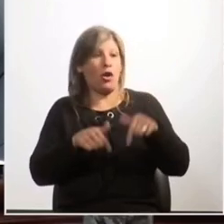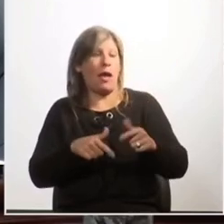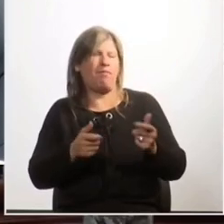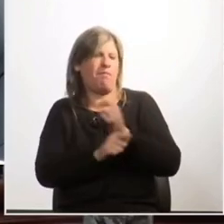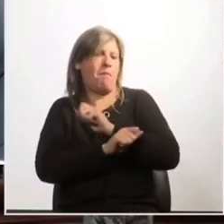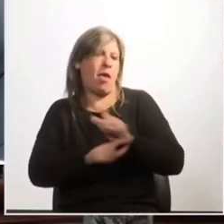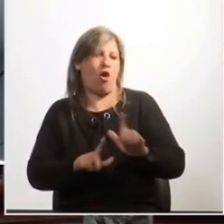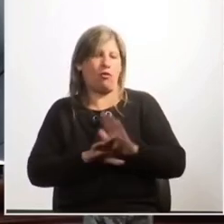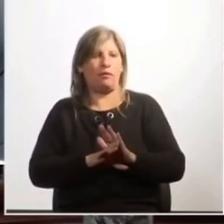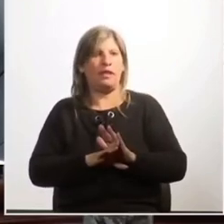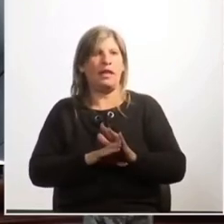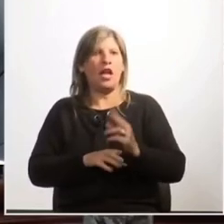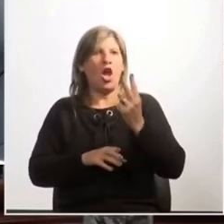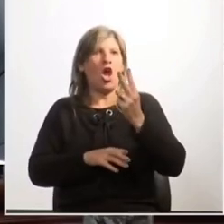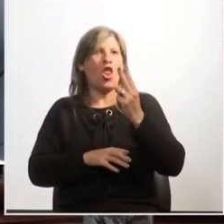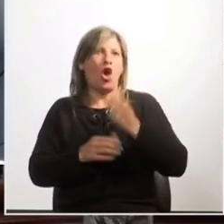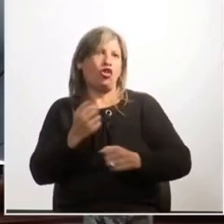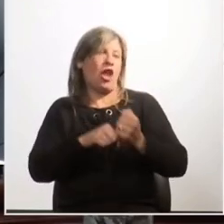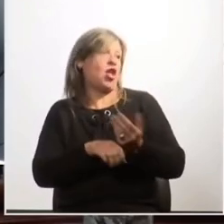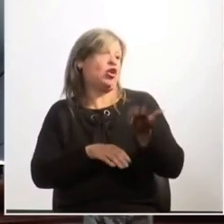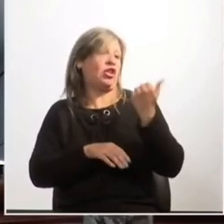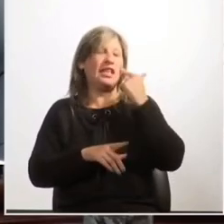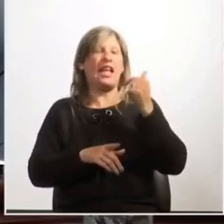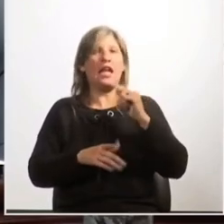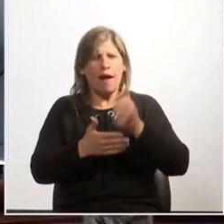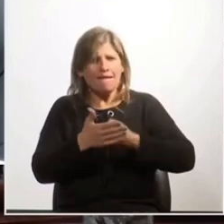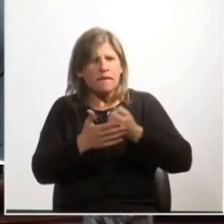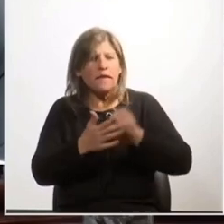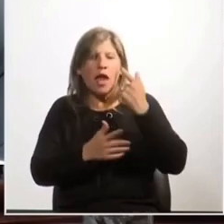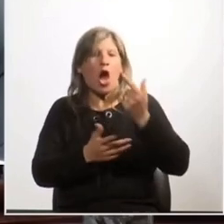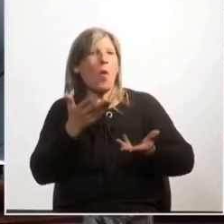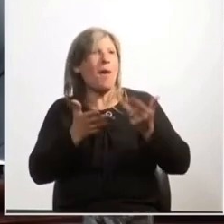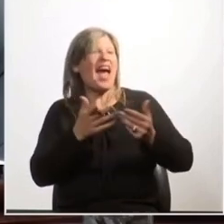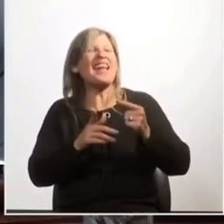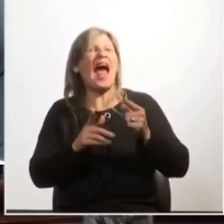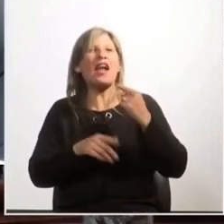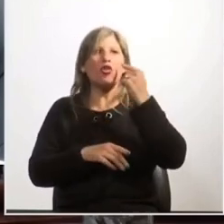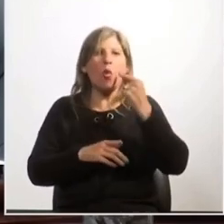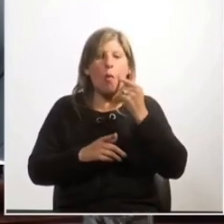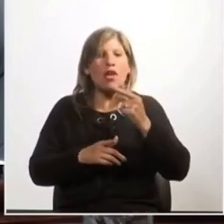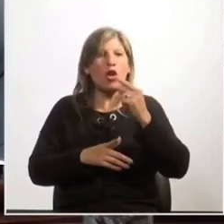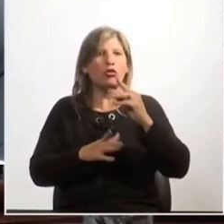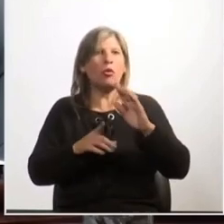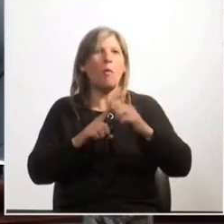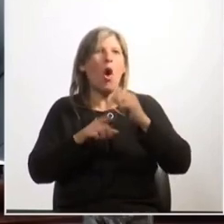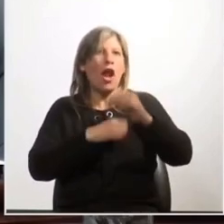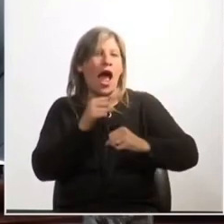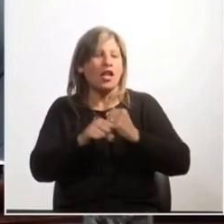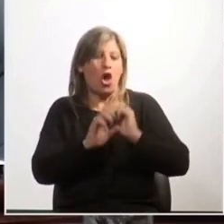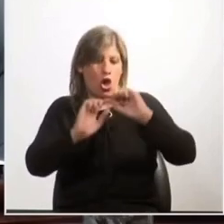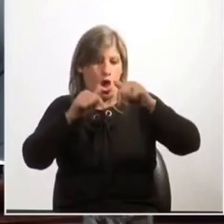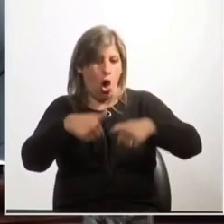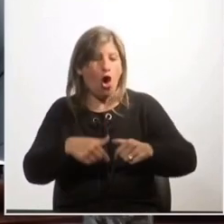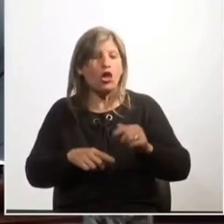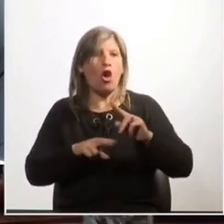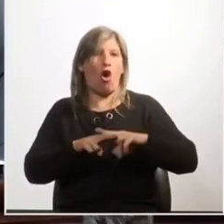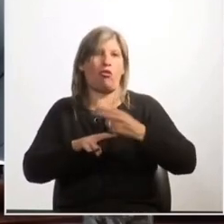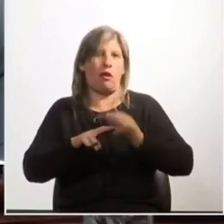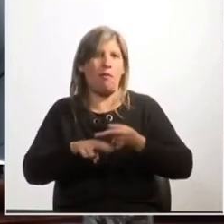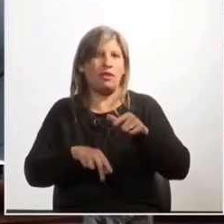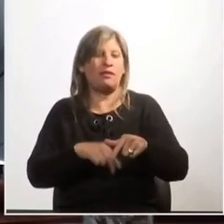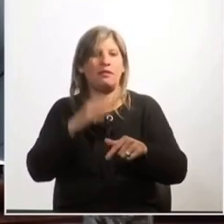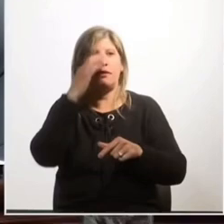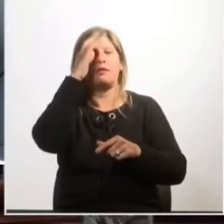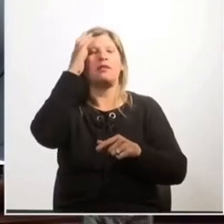los 2 años anteriores el gobierno insistió en comparar cifras anuales y hoy el ministro lo vuelve a hacer. Y celebró